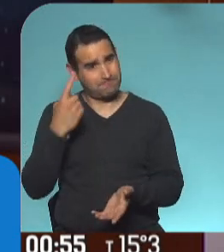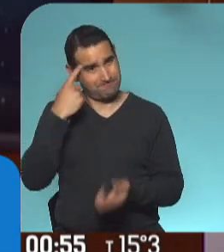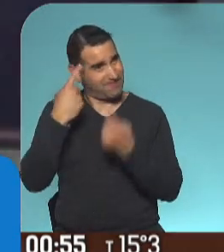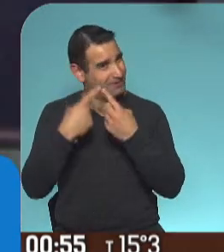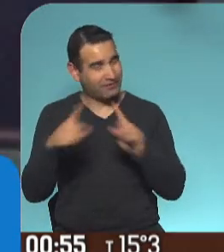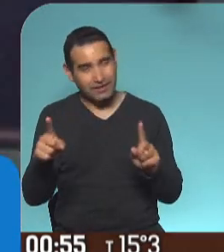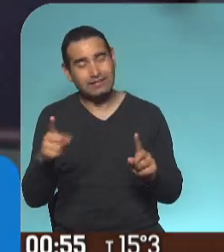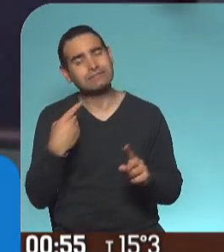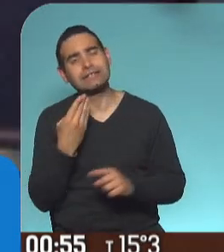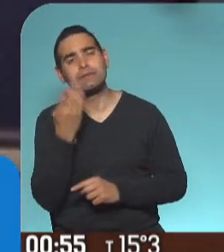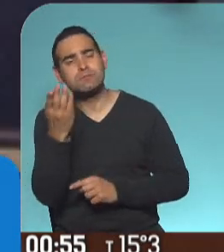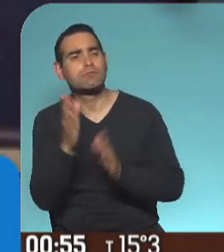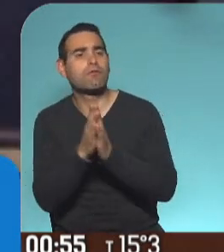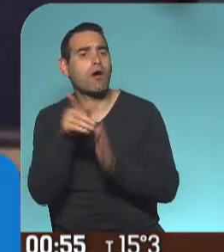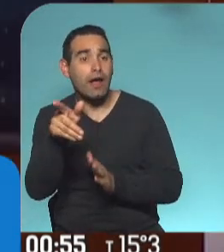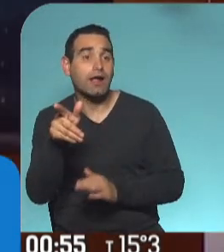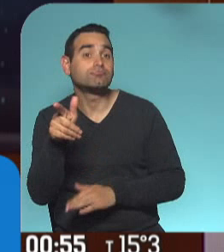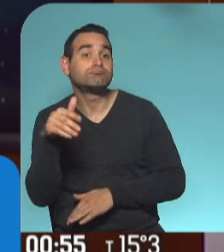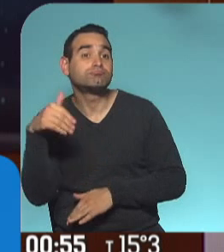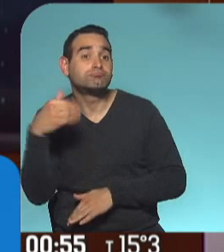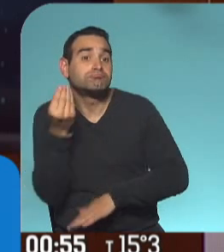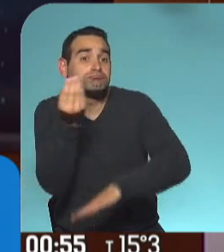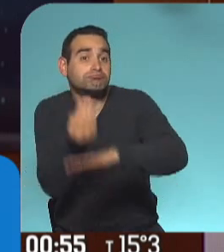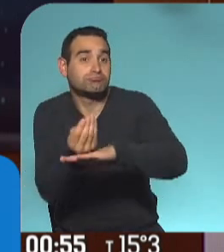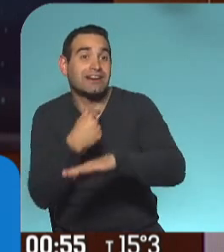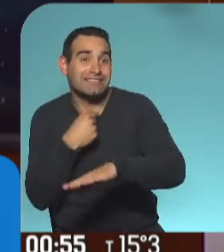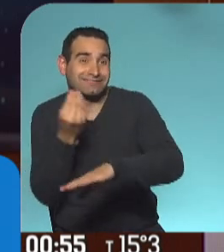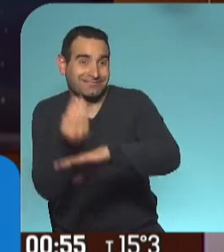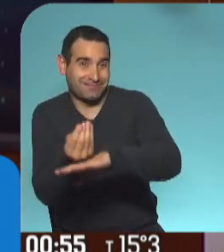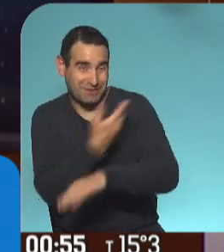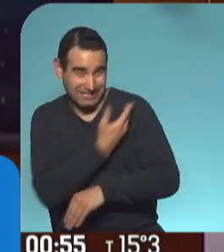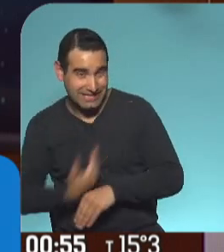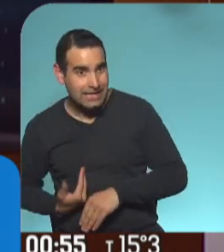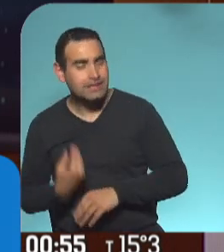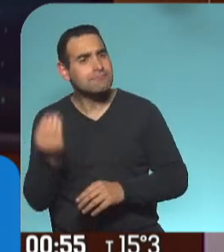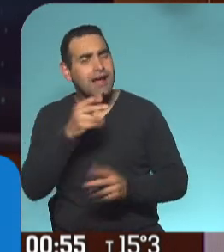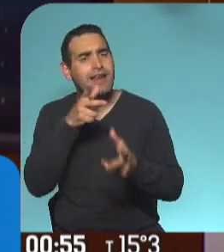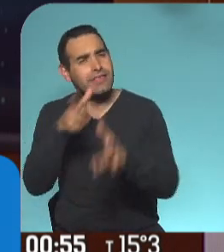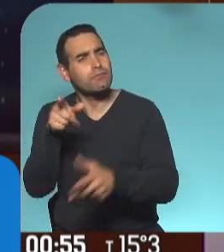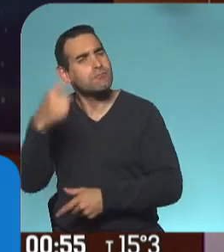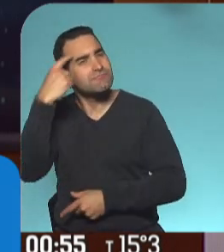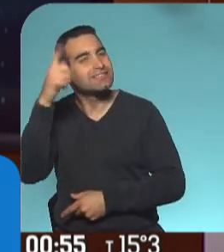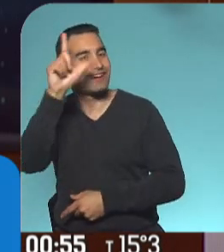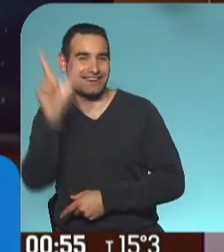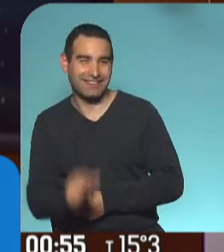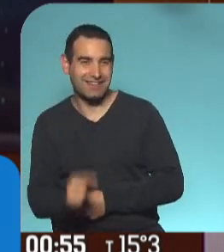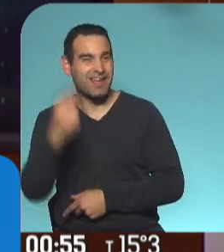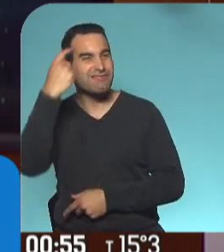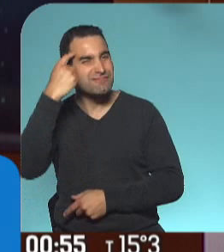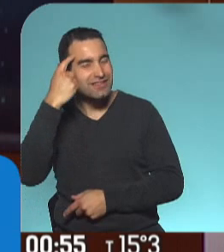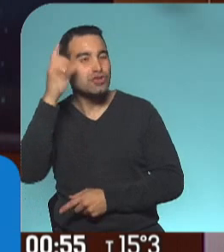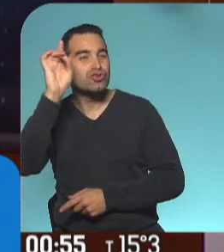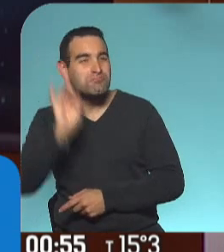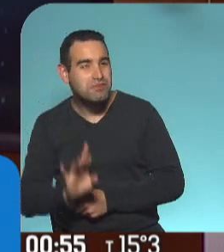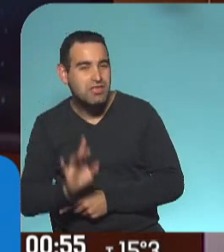sueño de que él fuera candidato a presidente y le dije que pensara en la patria y que no pensara para los que estaban